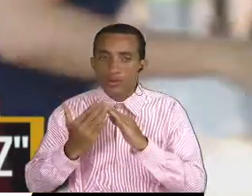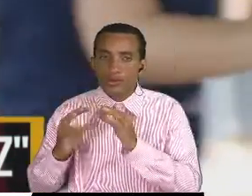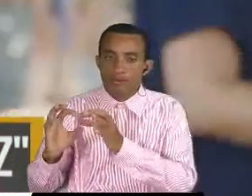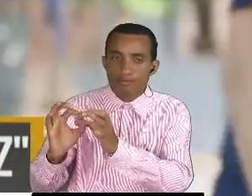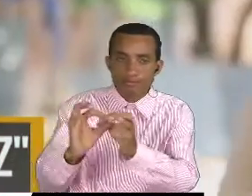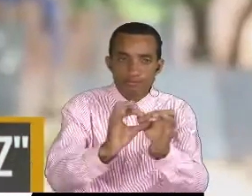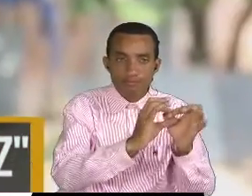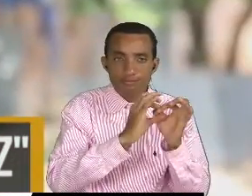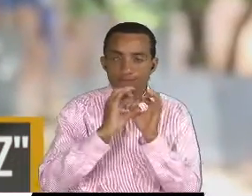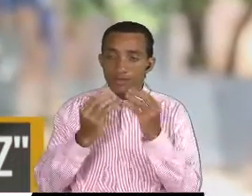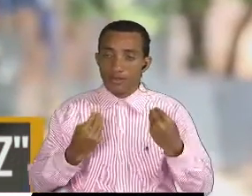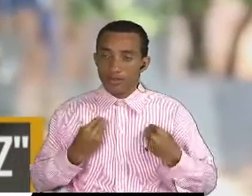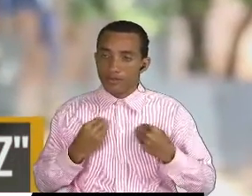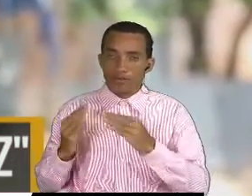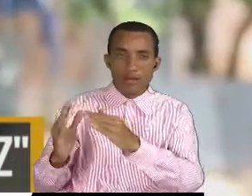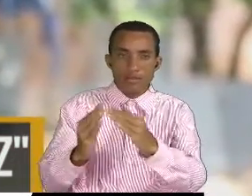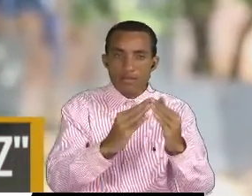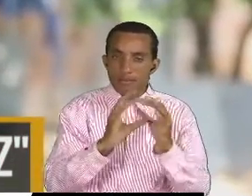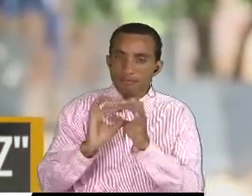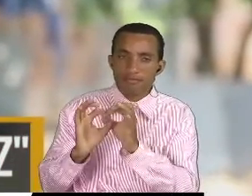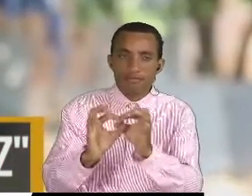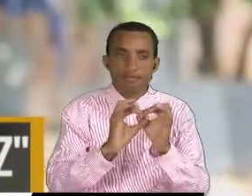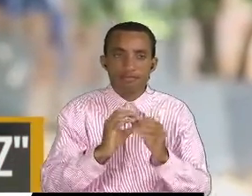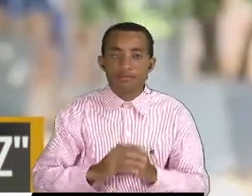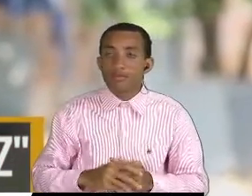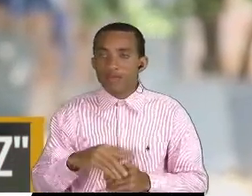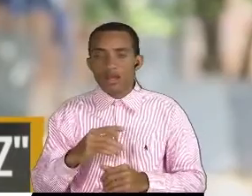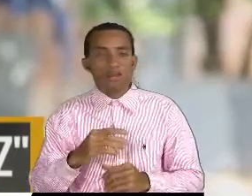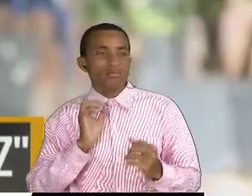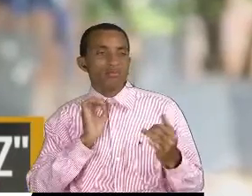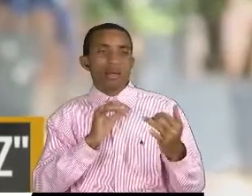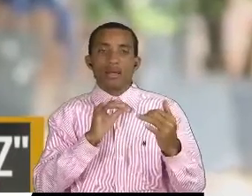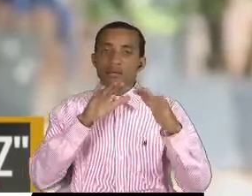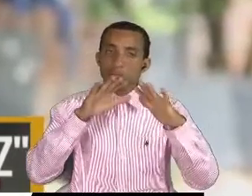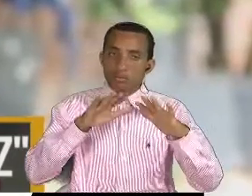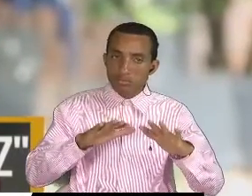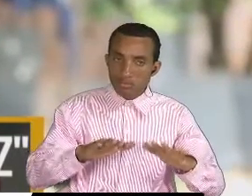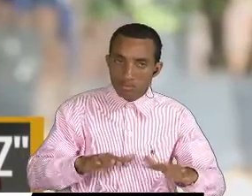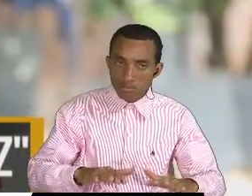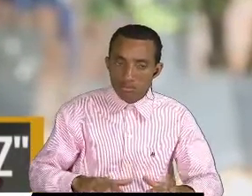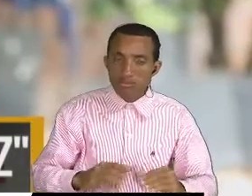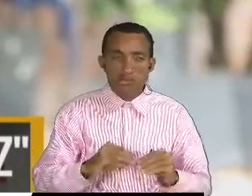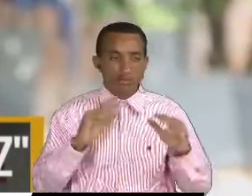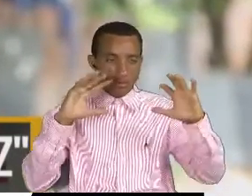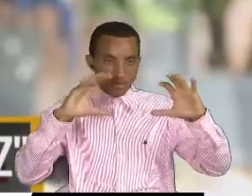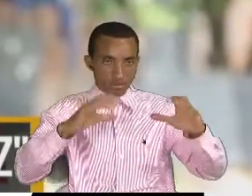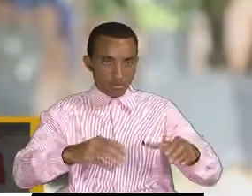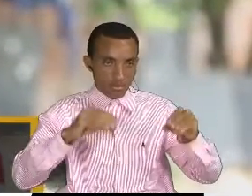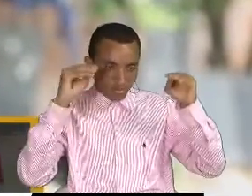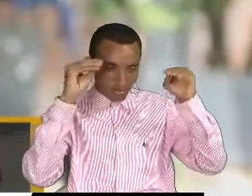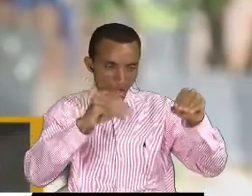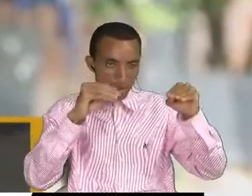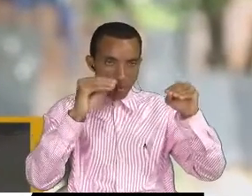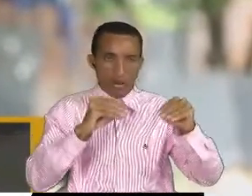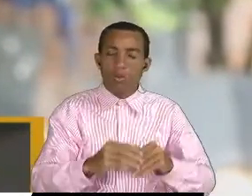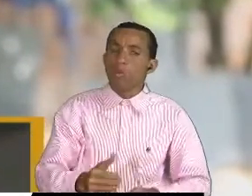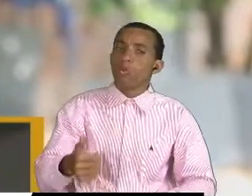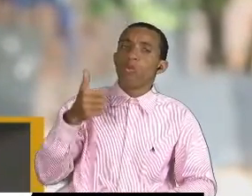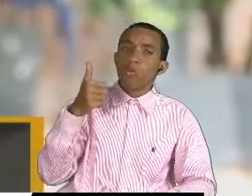los habitantes. Se ha visto menos la violencia por las clases que hemos tenido. Ha sido muy bueno.